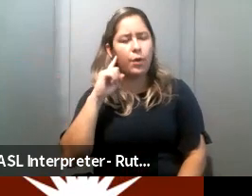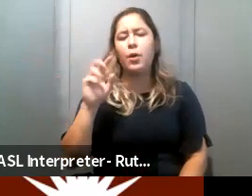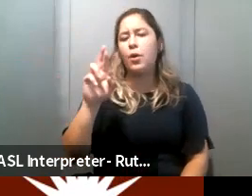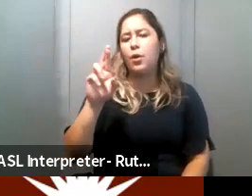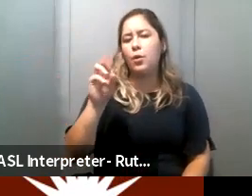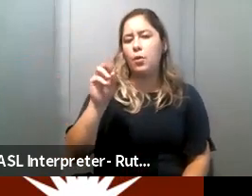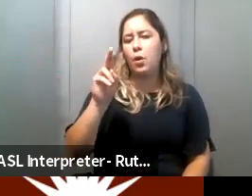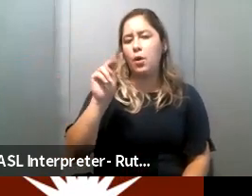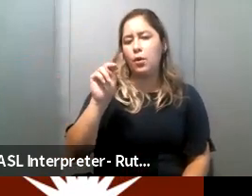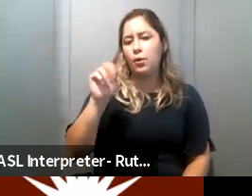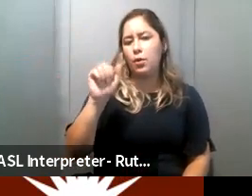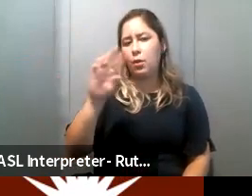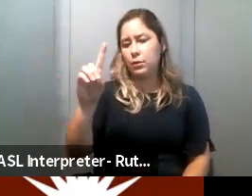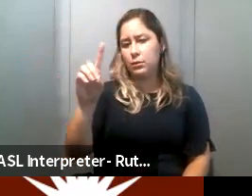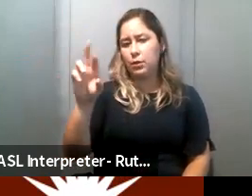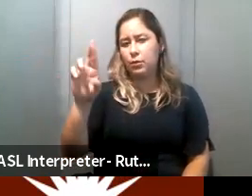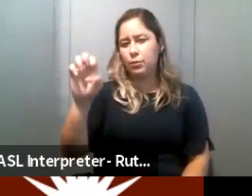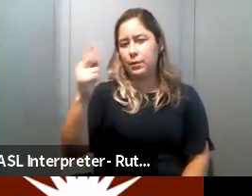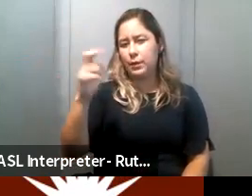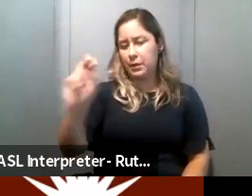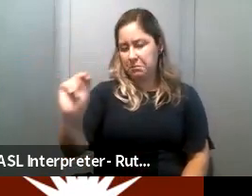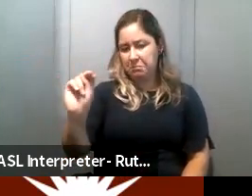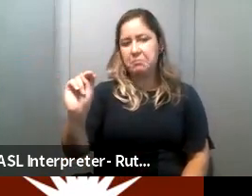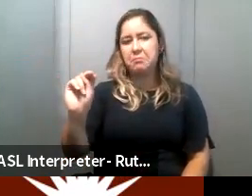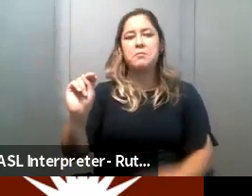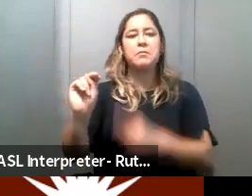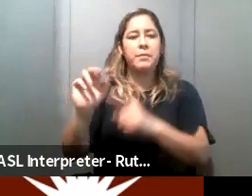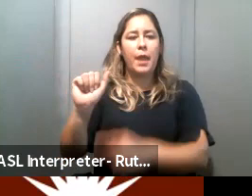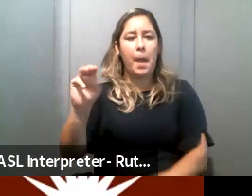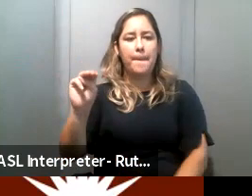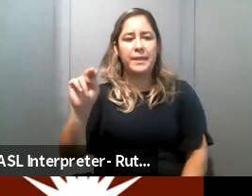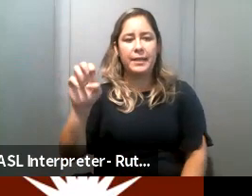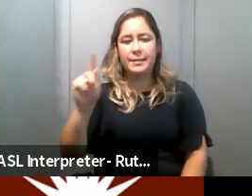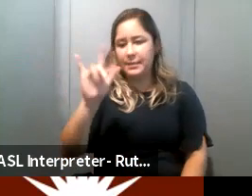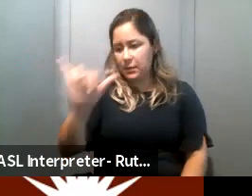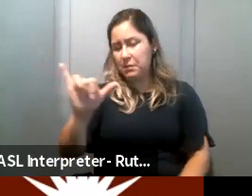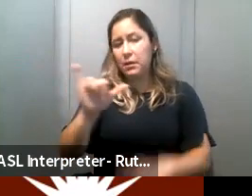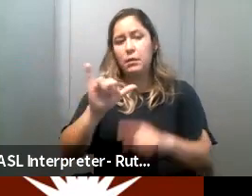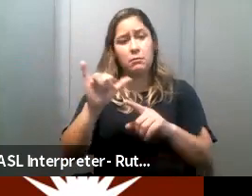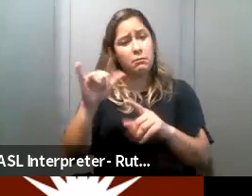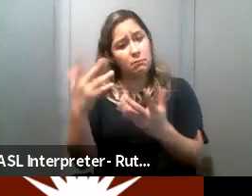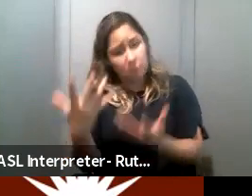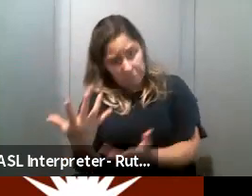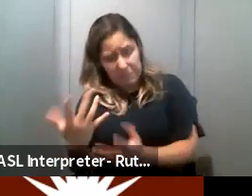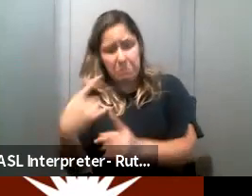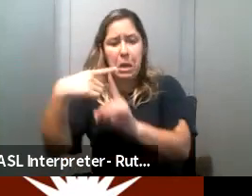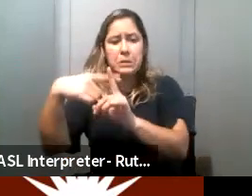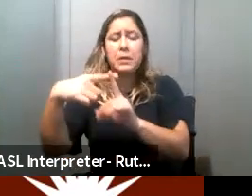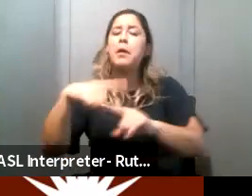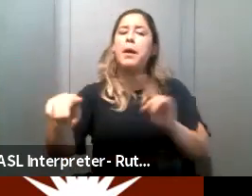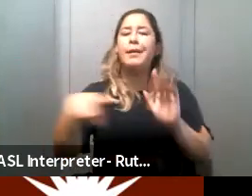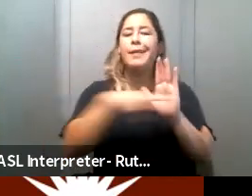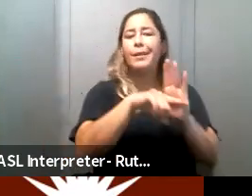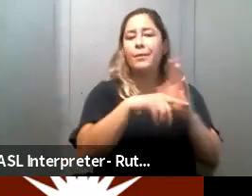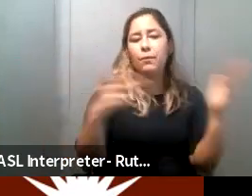fue algo positivo, pero algo que se convirtió en algo negativo fue la reforma